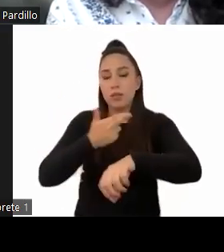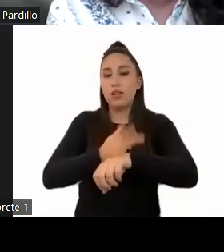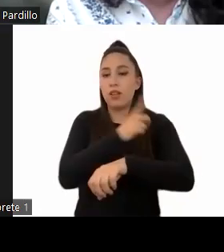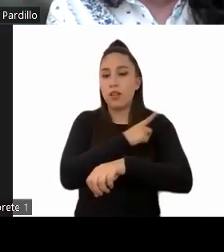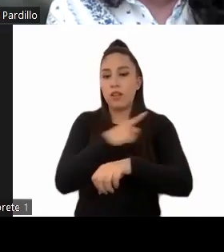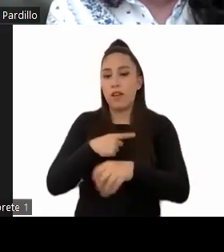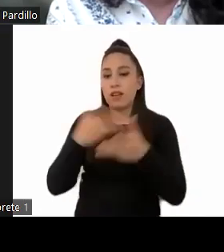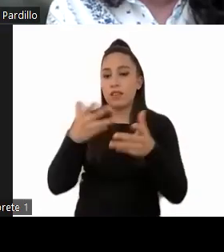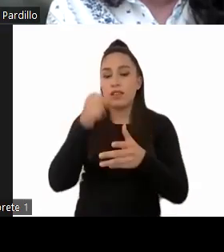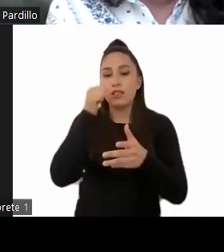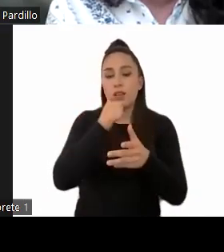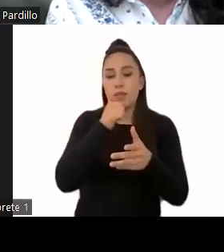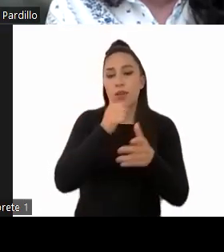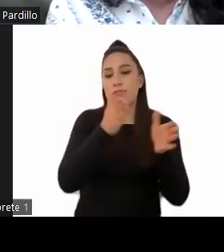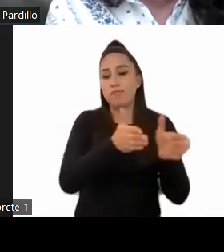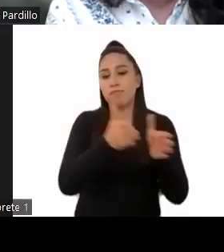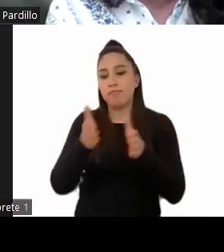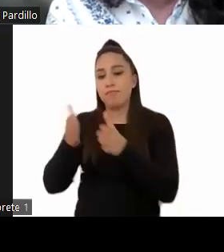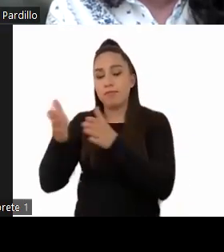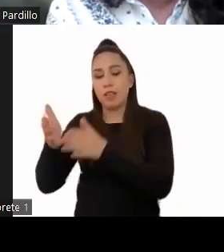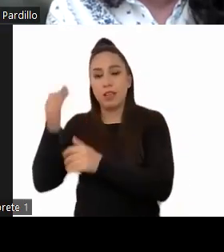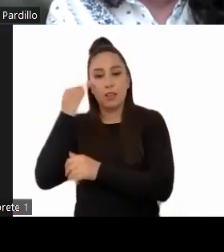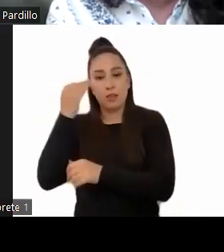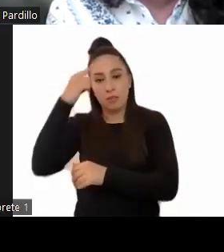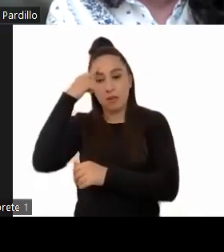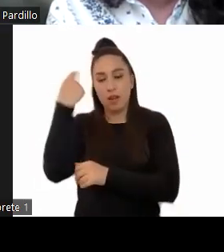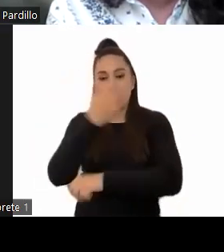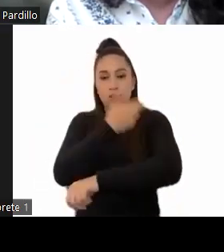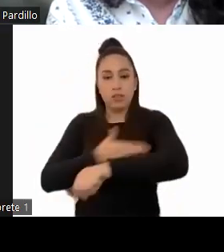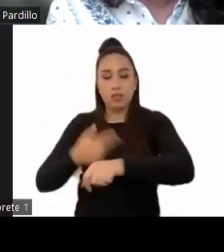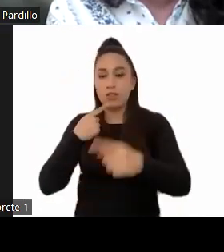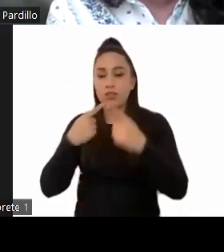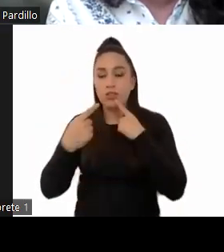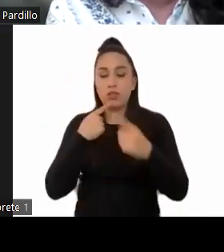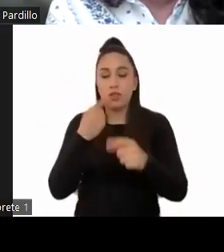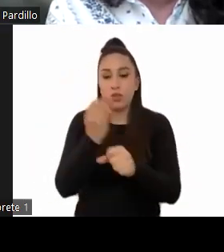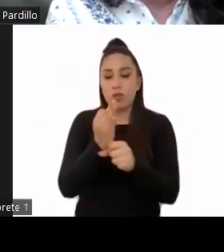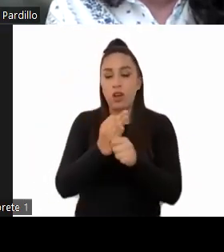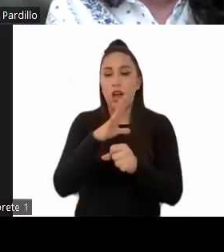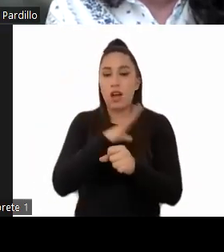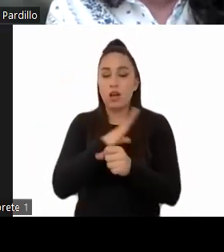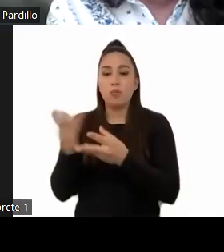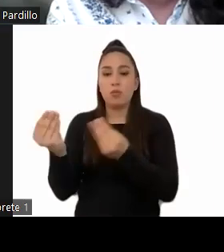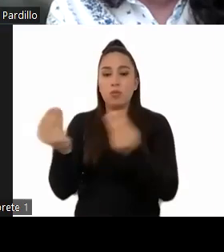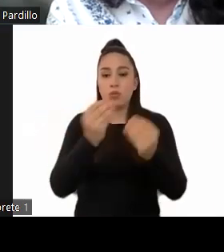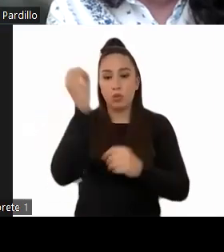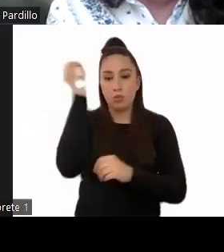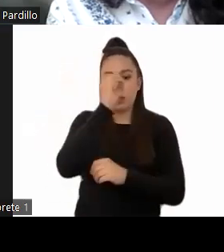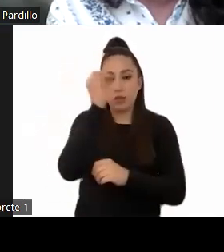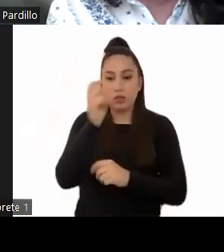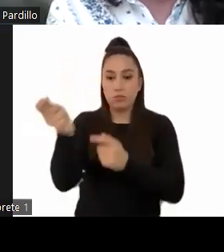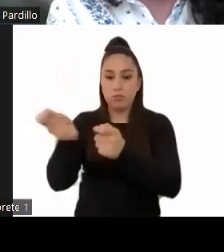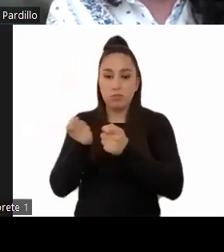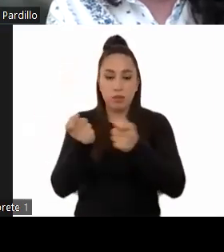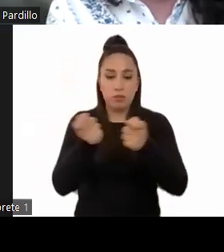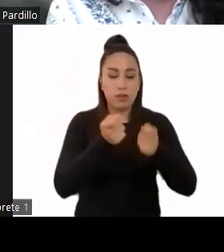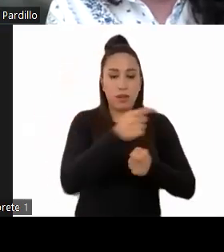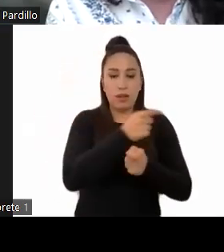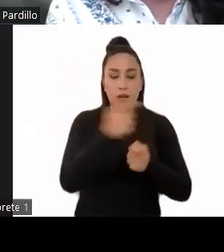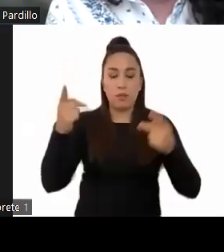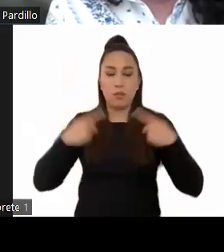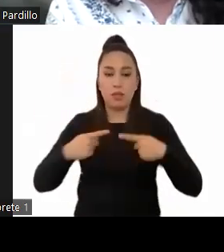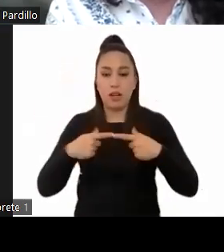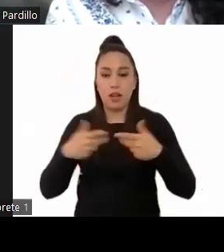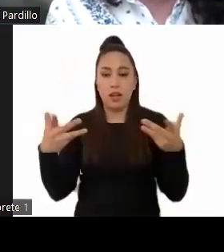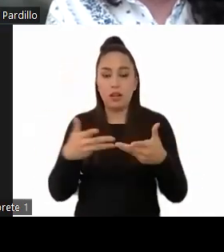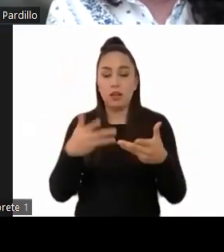legislativo, siendo que a la fecha de hoy existen observaciones y comentarios que se han hecho llegar por parte de la ciudadanía y que